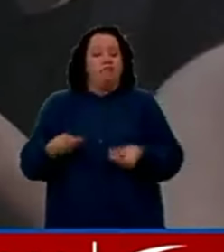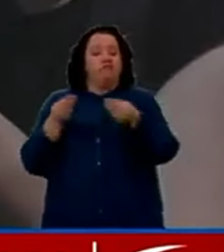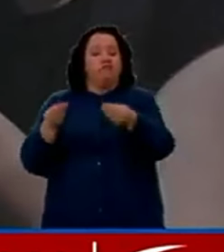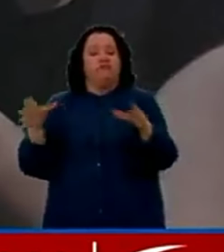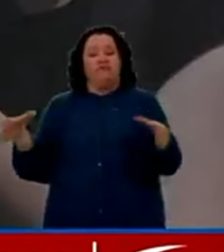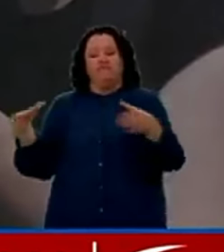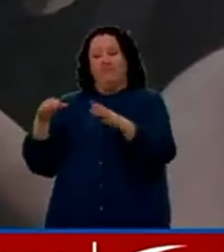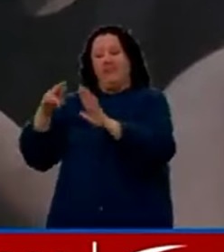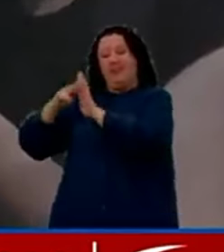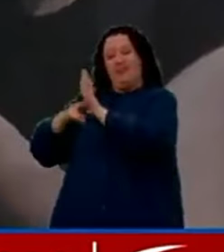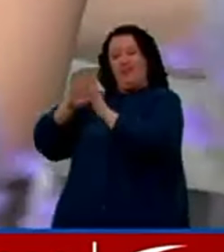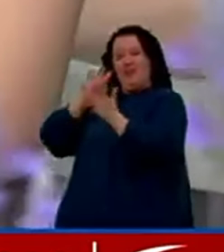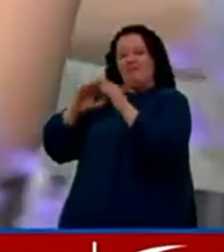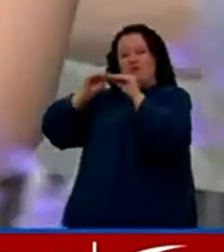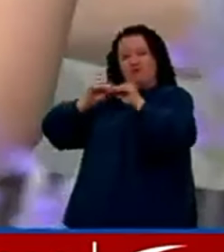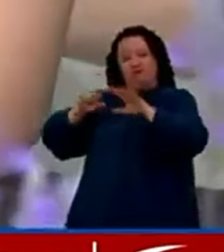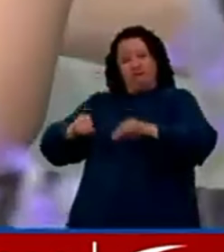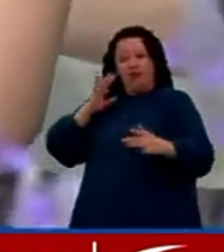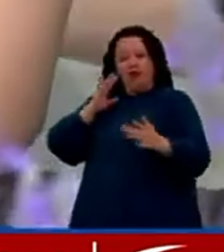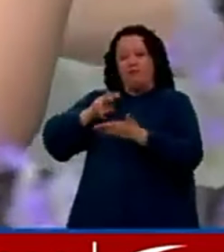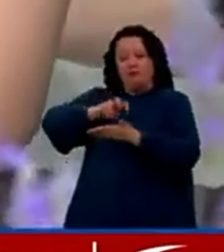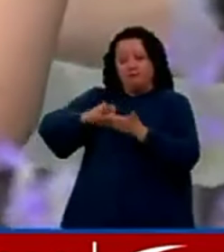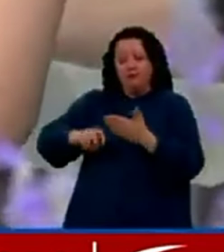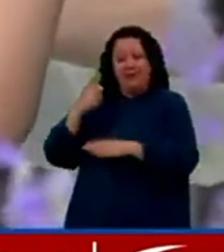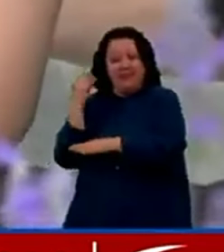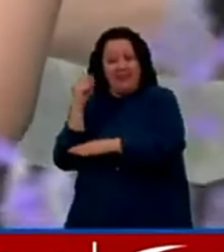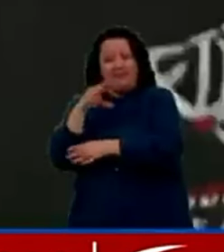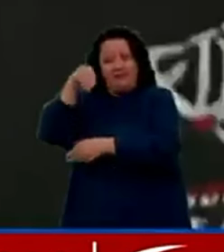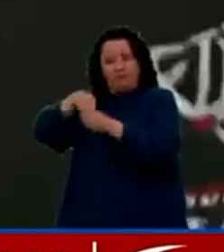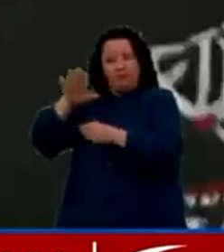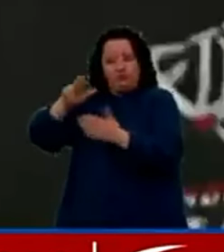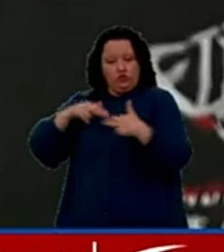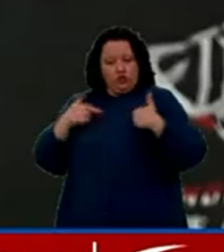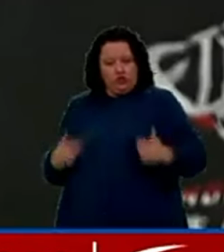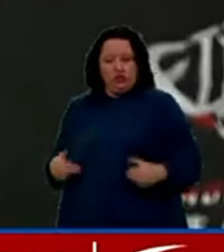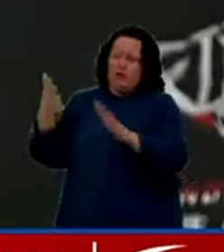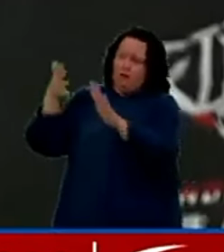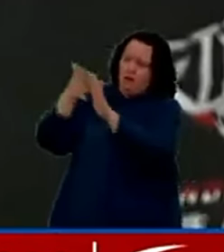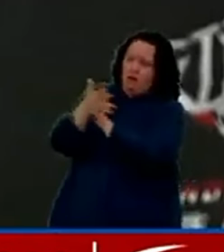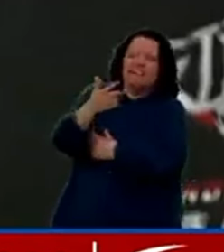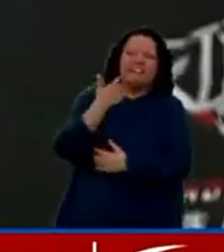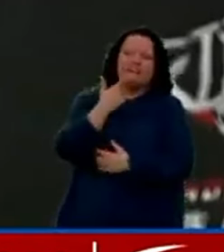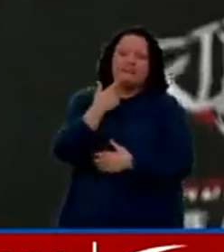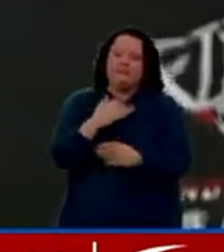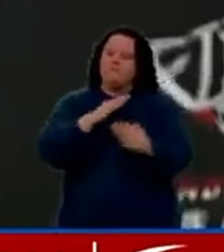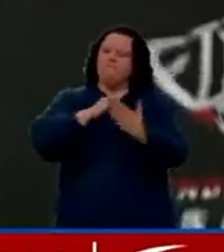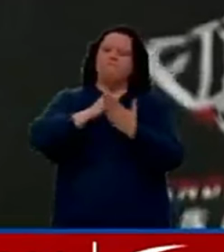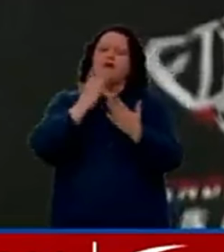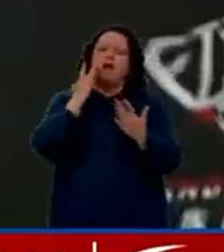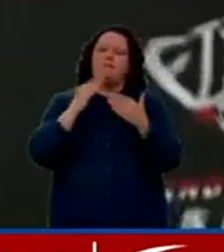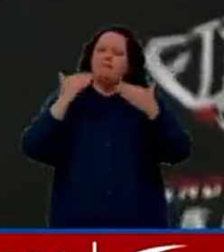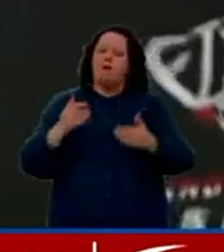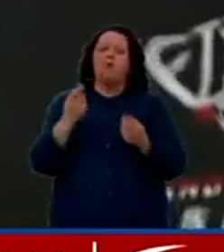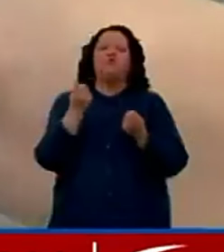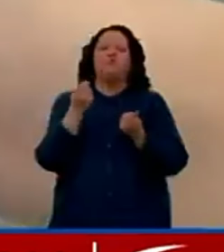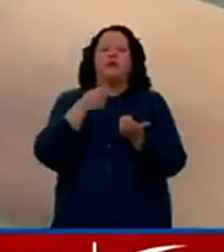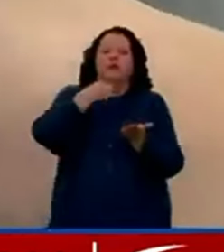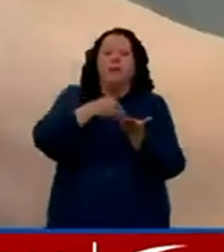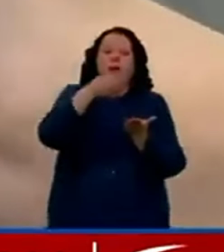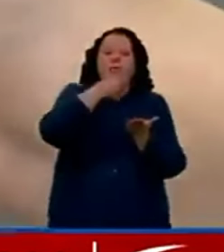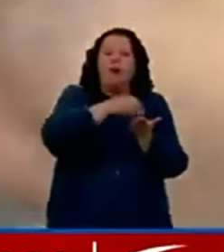órgano regulador de las publicaciones impresas y digitales de ese país busca establecer un límite a la cantidad de dinero que un